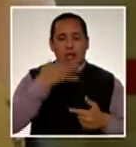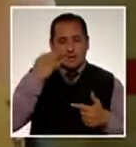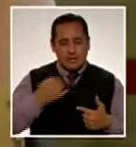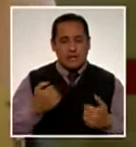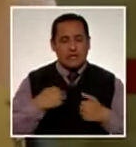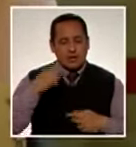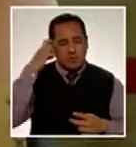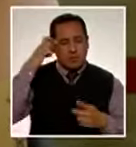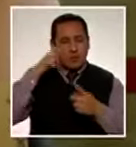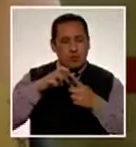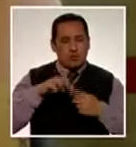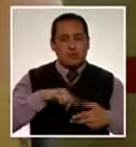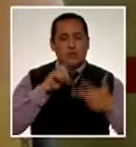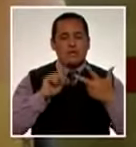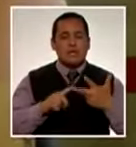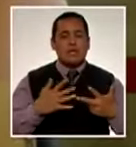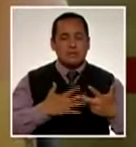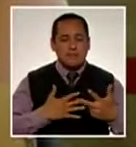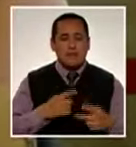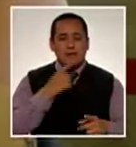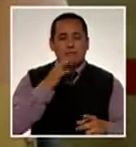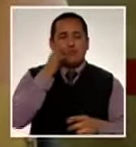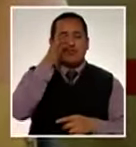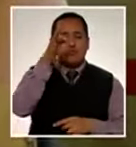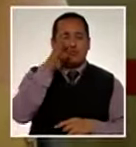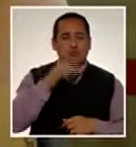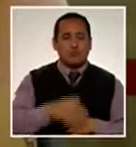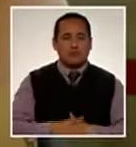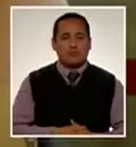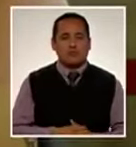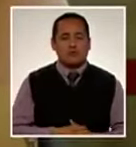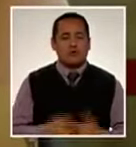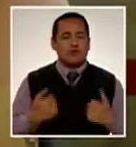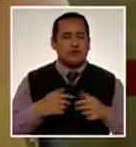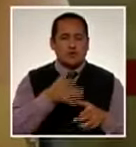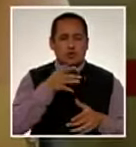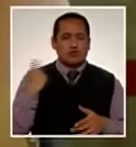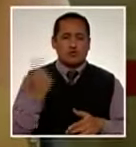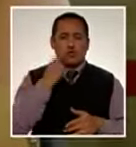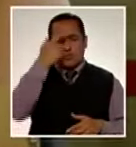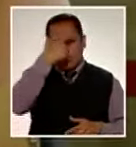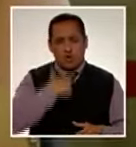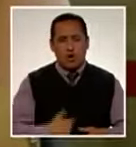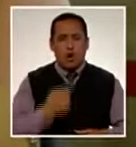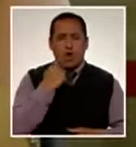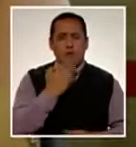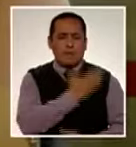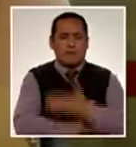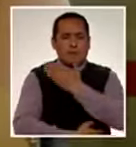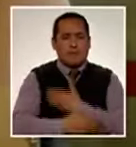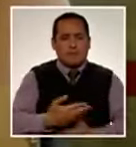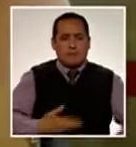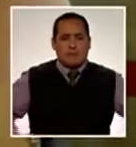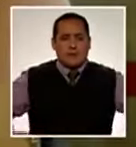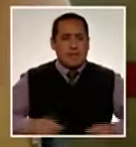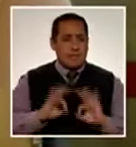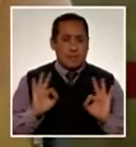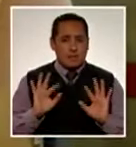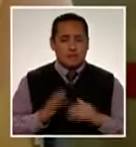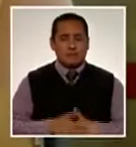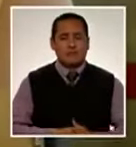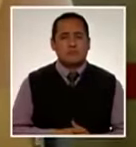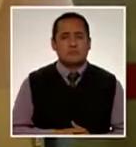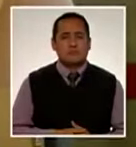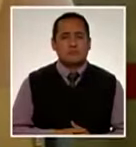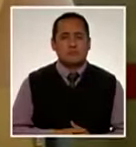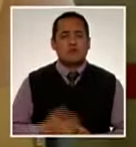purpose. La verdad que tengo propósito. And my destiny. Y tengo un destino. I'm not just a man without arms and legs. Yo no solamente soy un hombre sin brazos y piernas. I